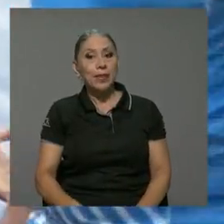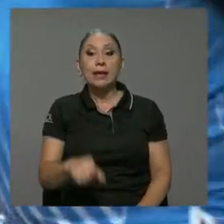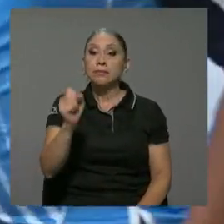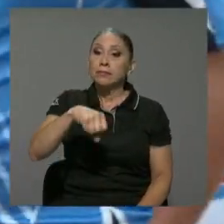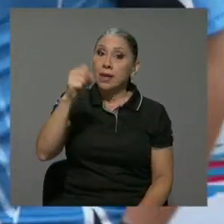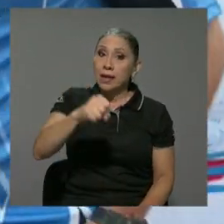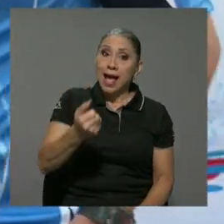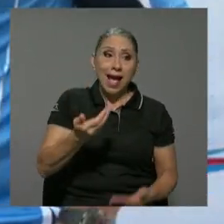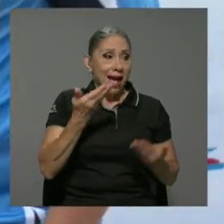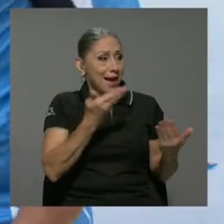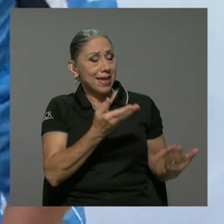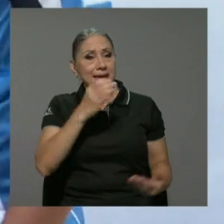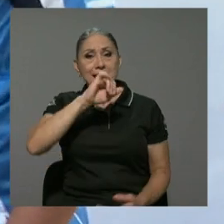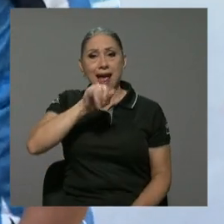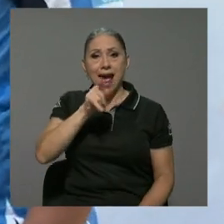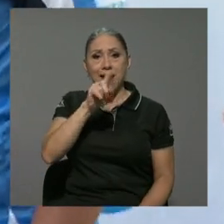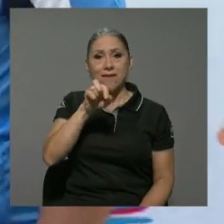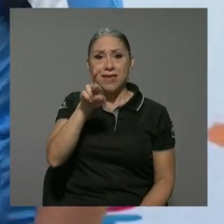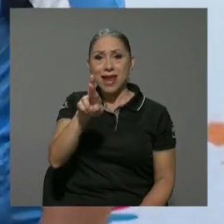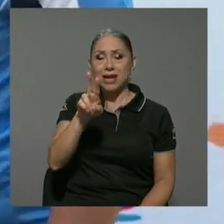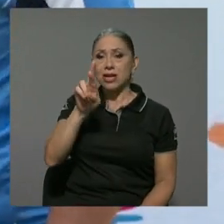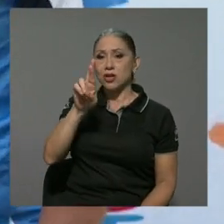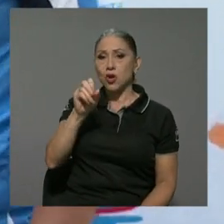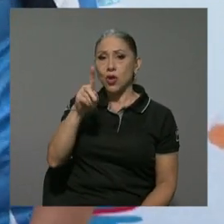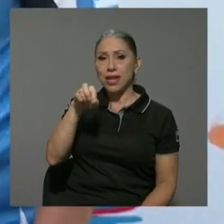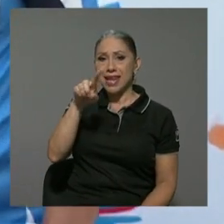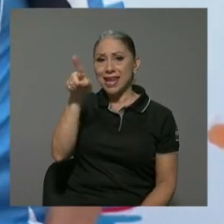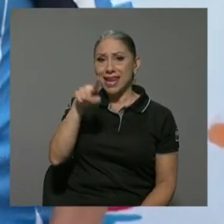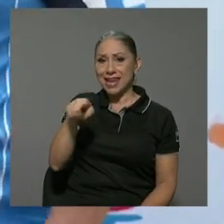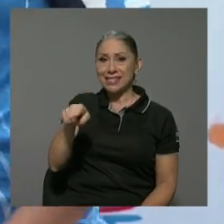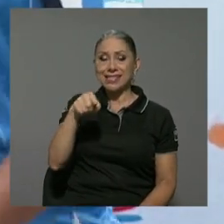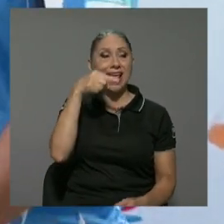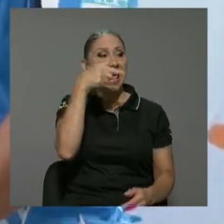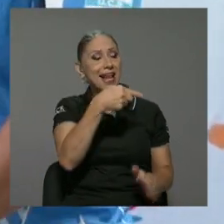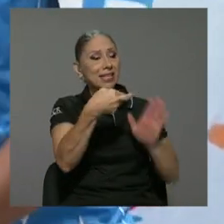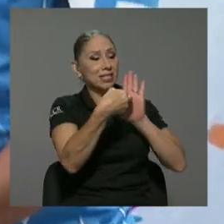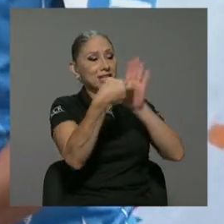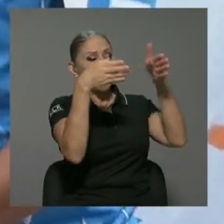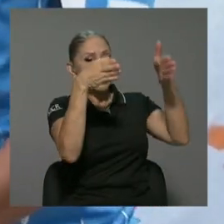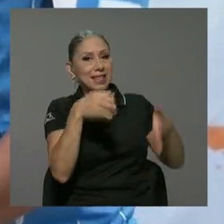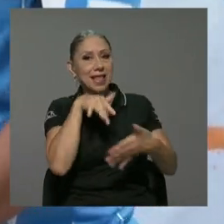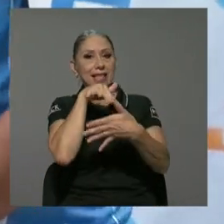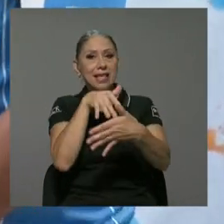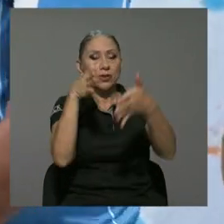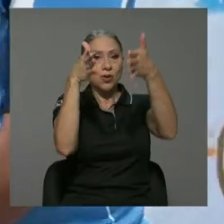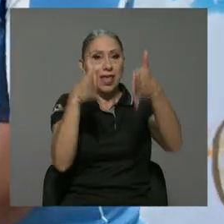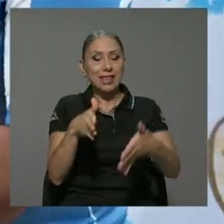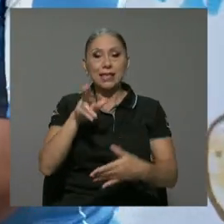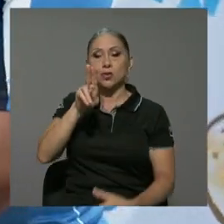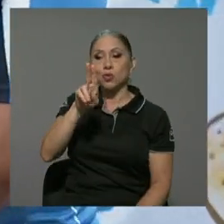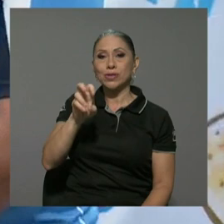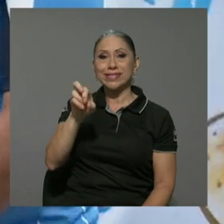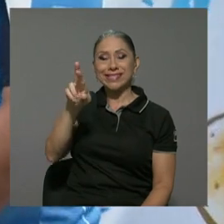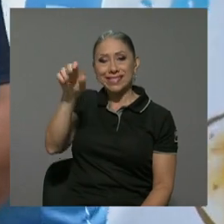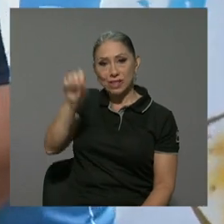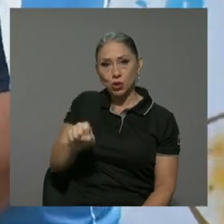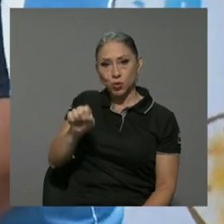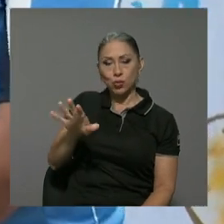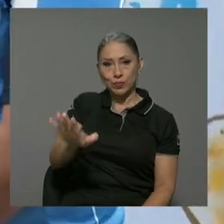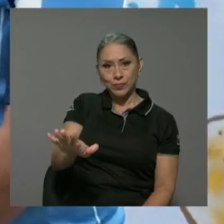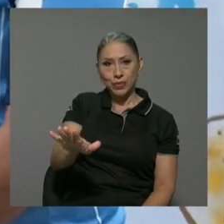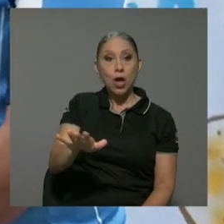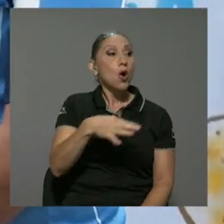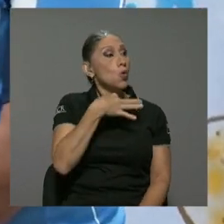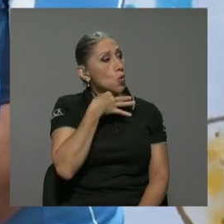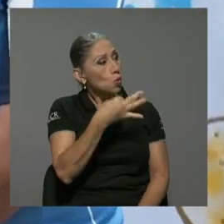Efectivamente tenemos aquí a Javier Rodríguez, el representante de los estudiantes de la sede del sur. Un gusto tenerlo aquí en